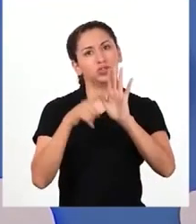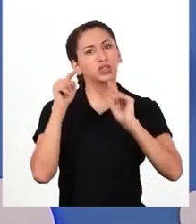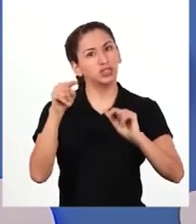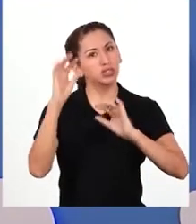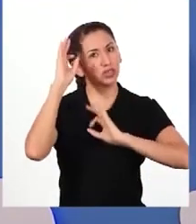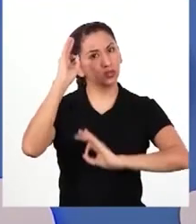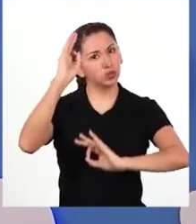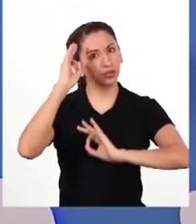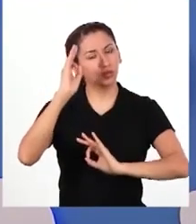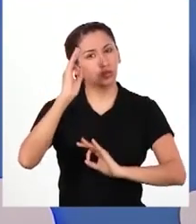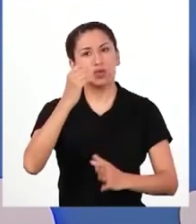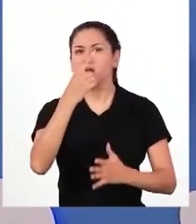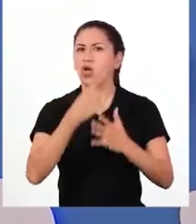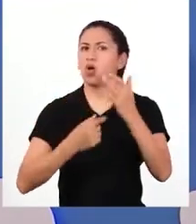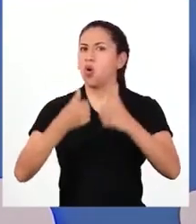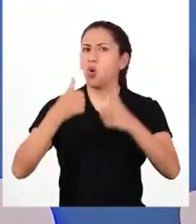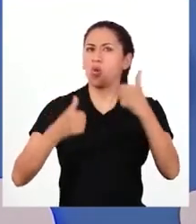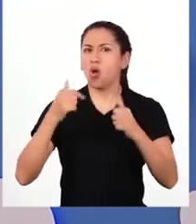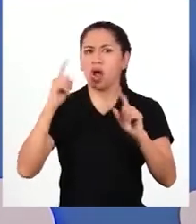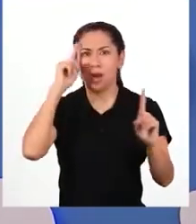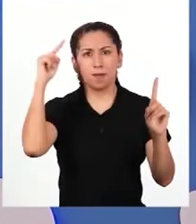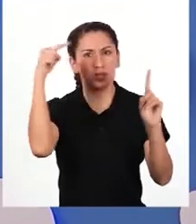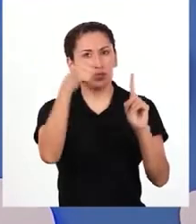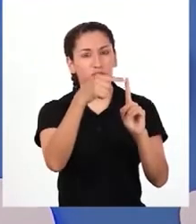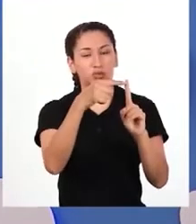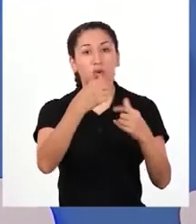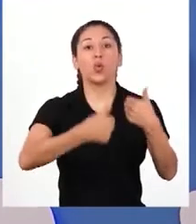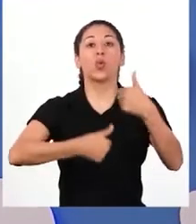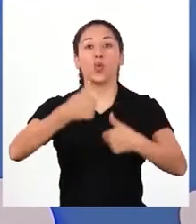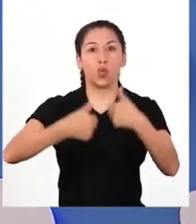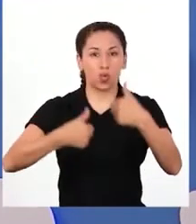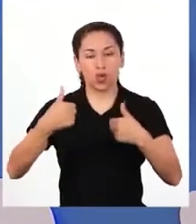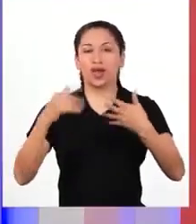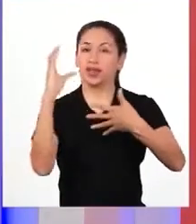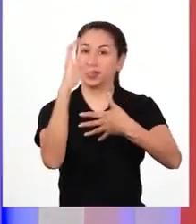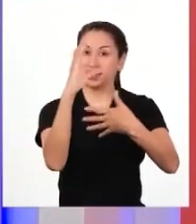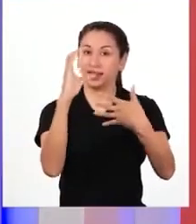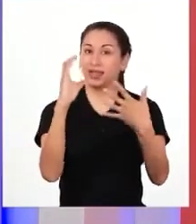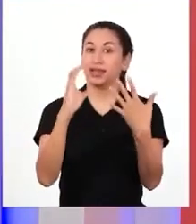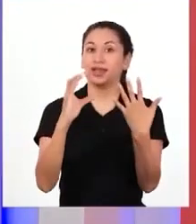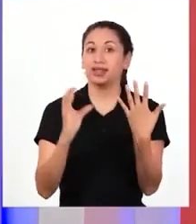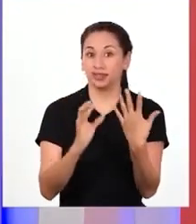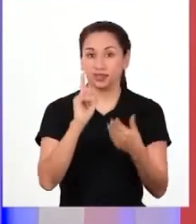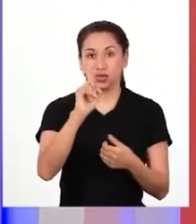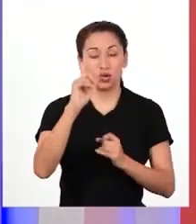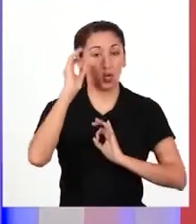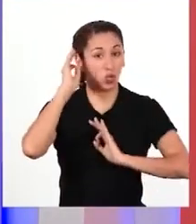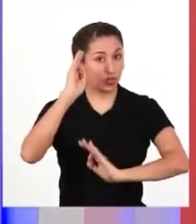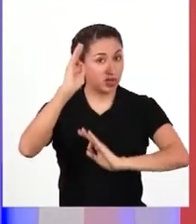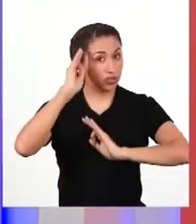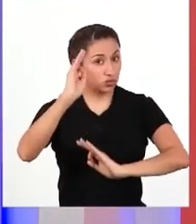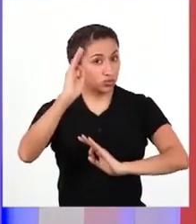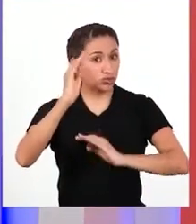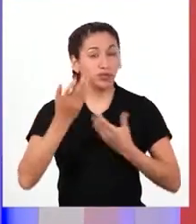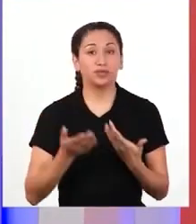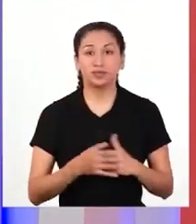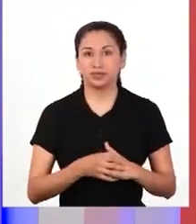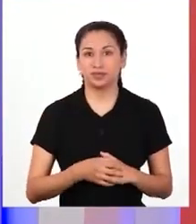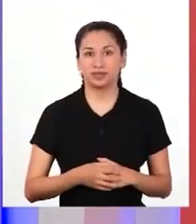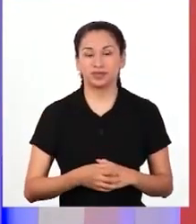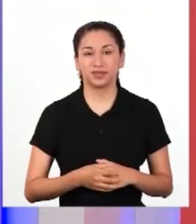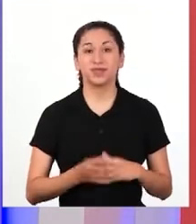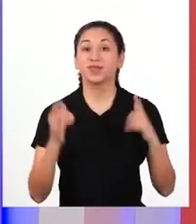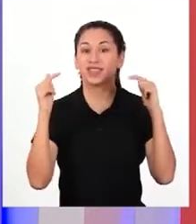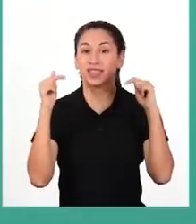se pronuncia un discurso? ¿Con qué propósito? ¿Cuáles son las características de